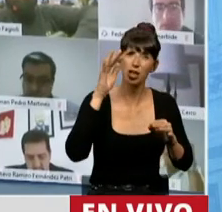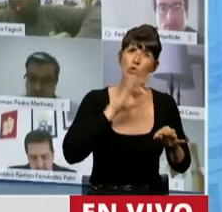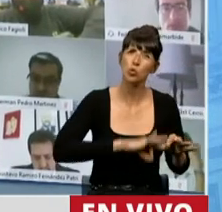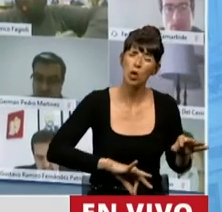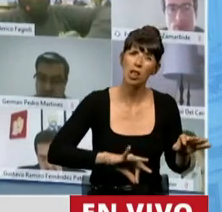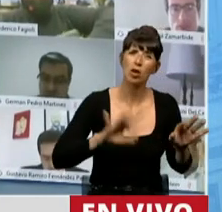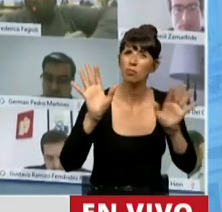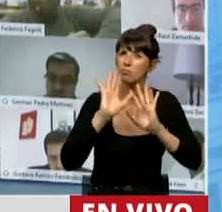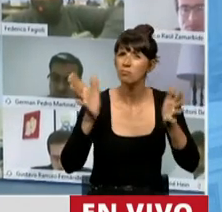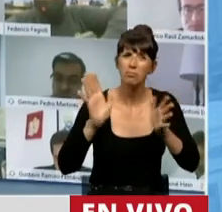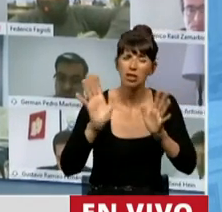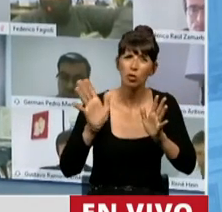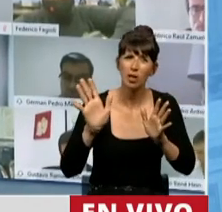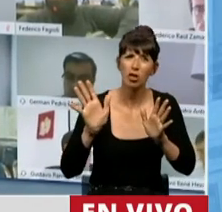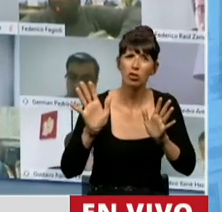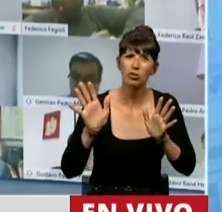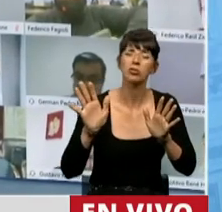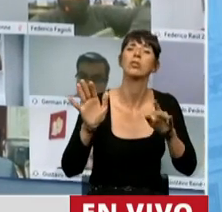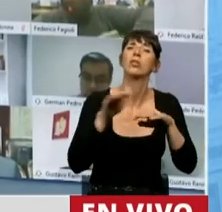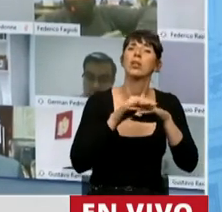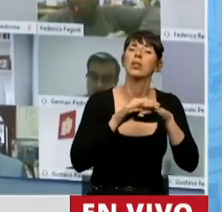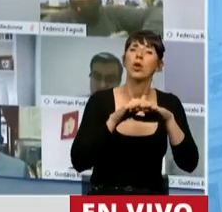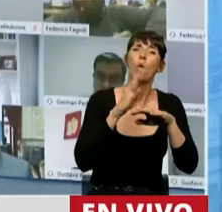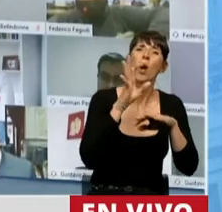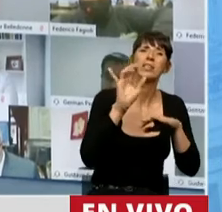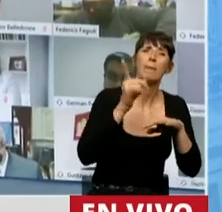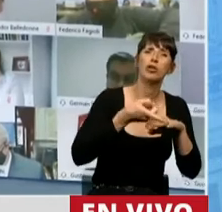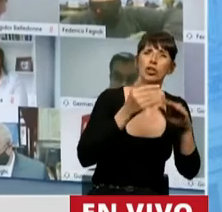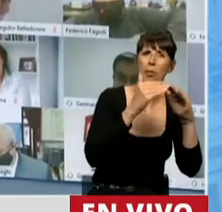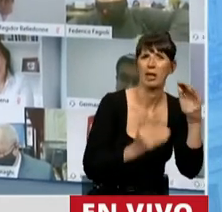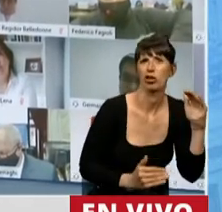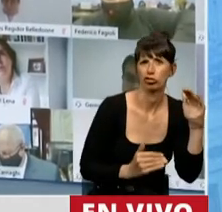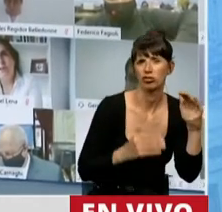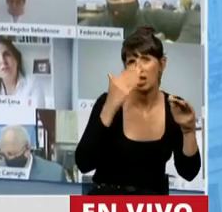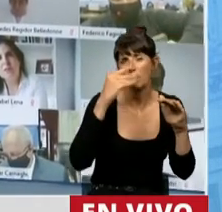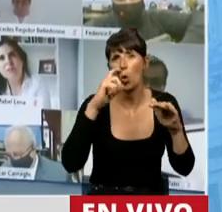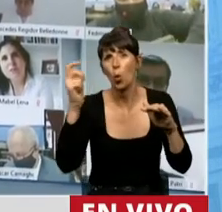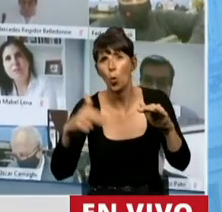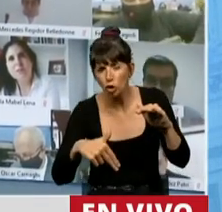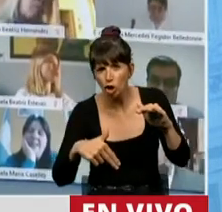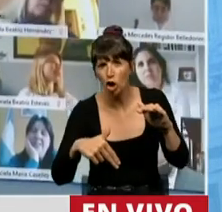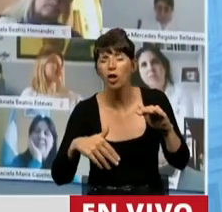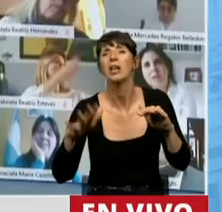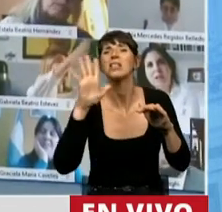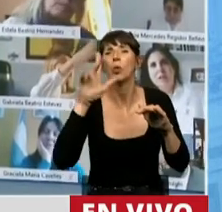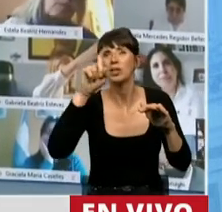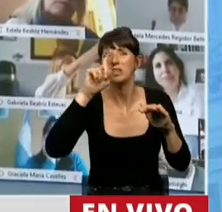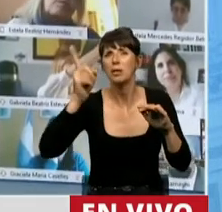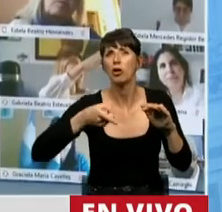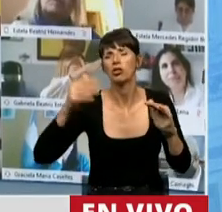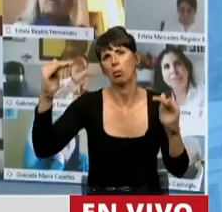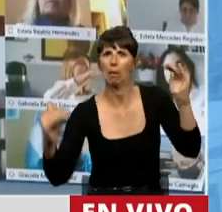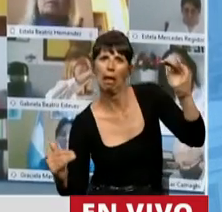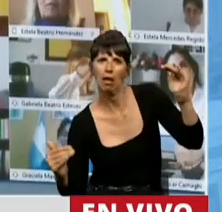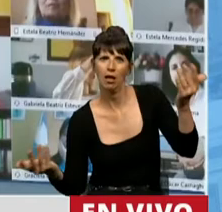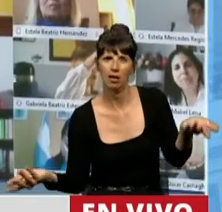un 40% mayor, digamos, al haber mínimo. En junio de 2019 el haber medio pasó a ser un 57% mayor al mínimo,